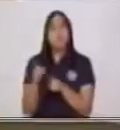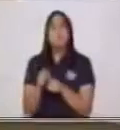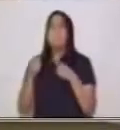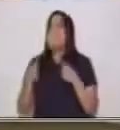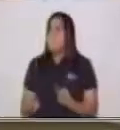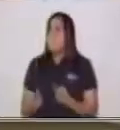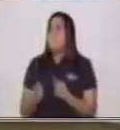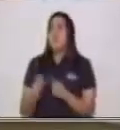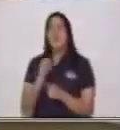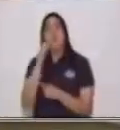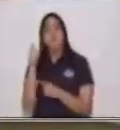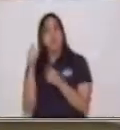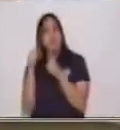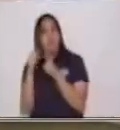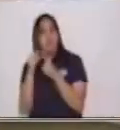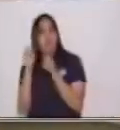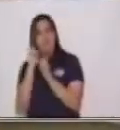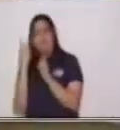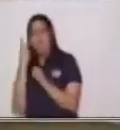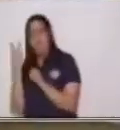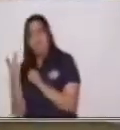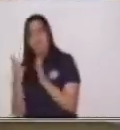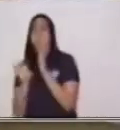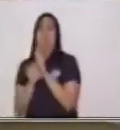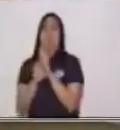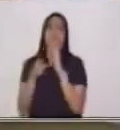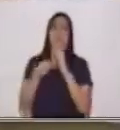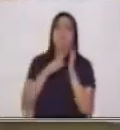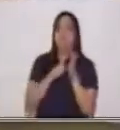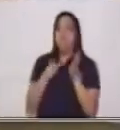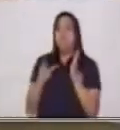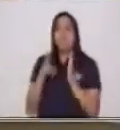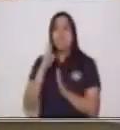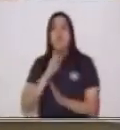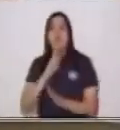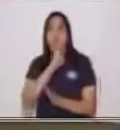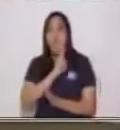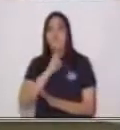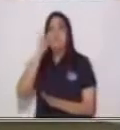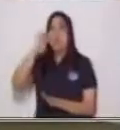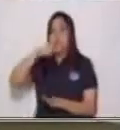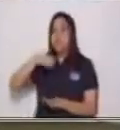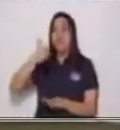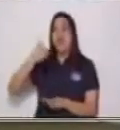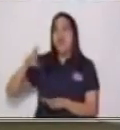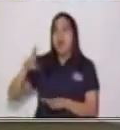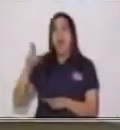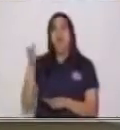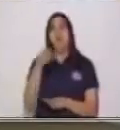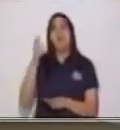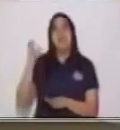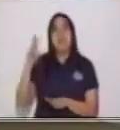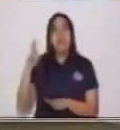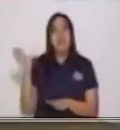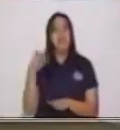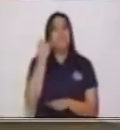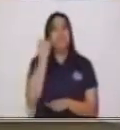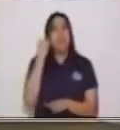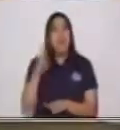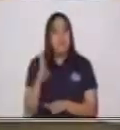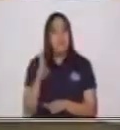no aparezca. Es decir, si el verbo en infinitivo, que es la terminación ar, er, ir, si el verbo en infinitivo